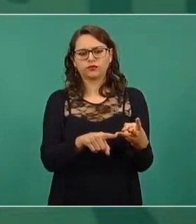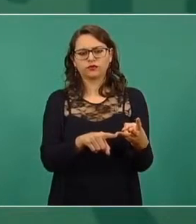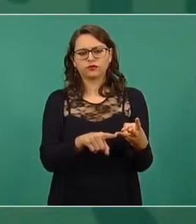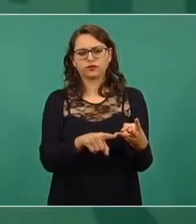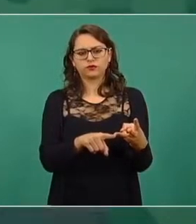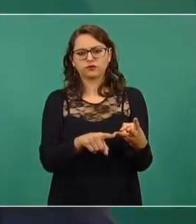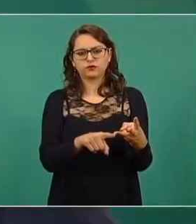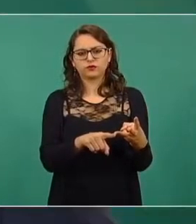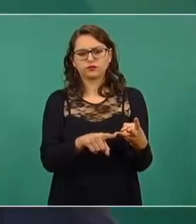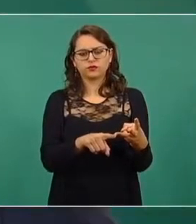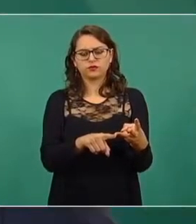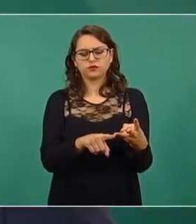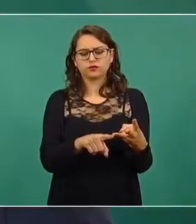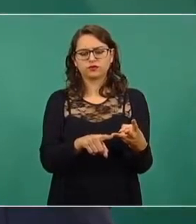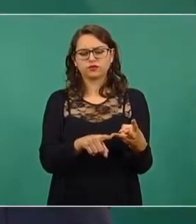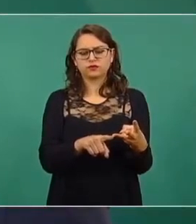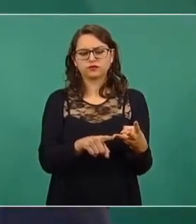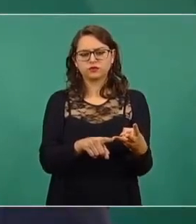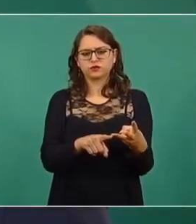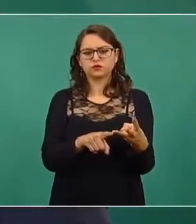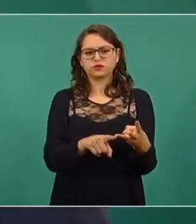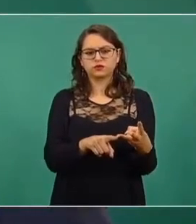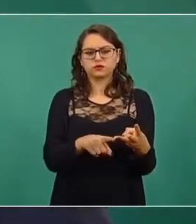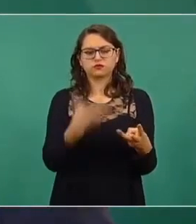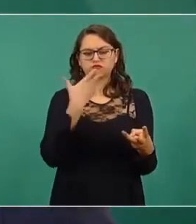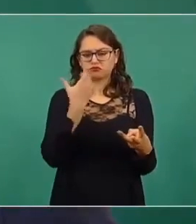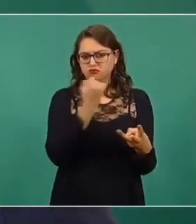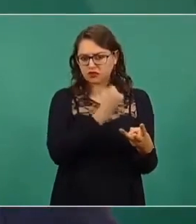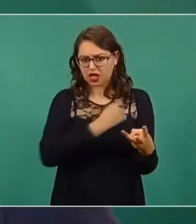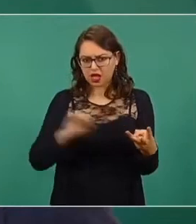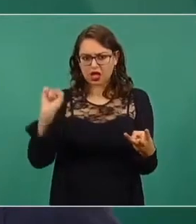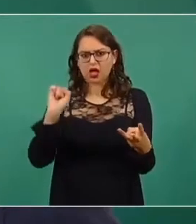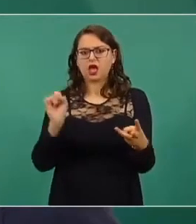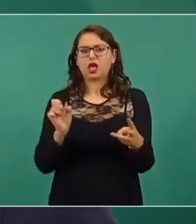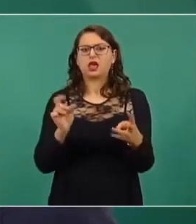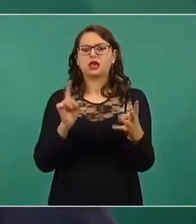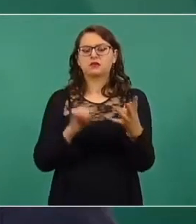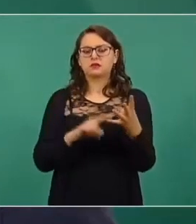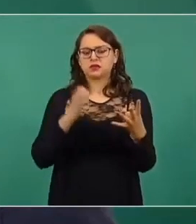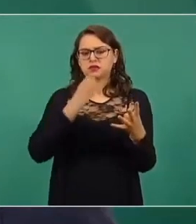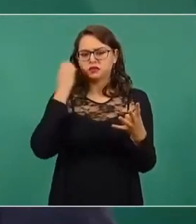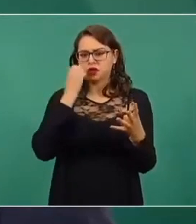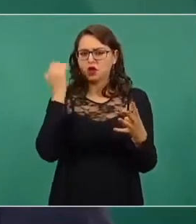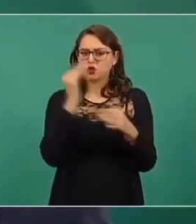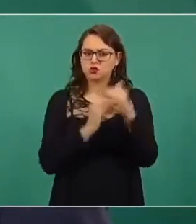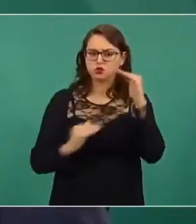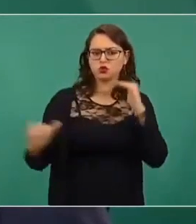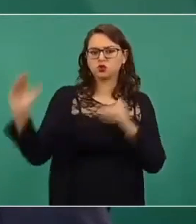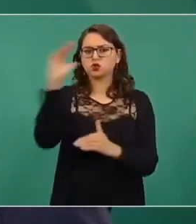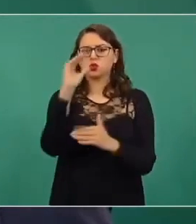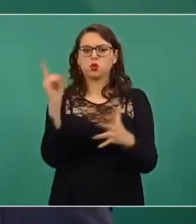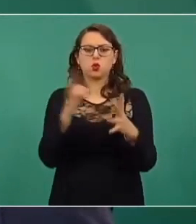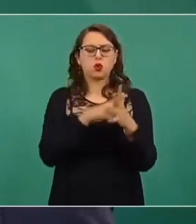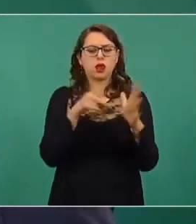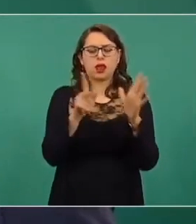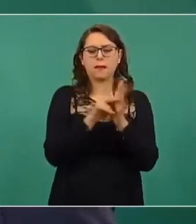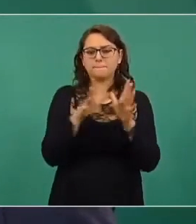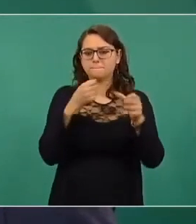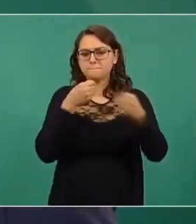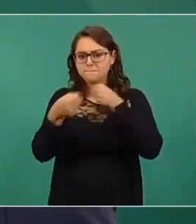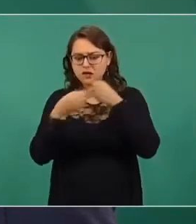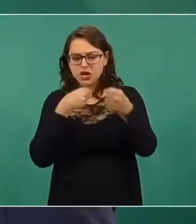participen los expertos, académicos, periodistas,